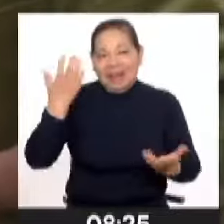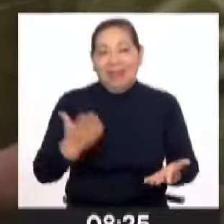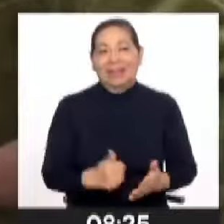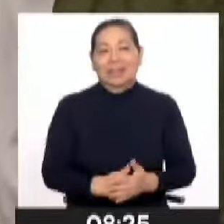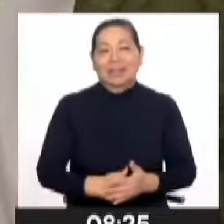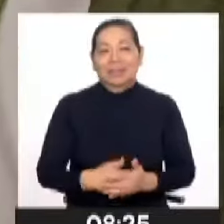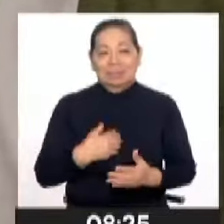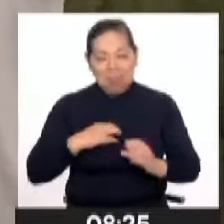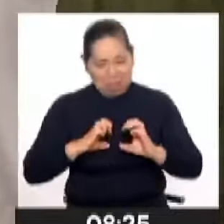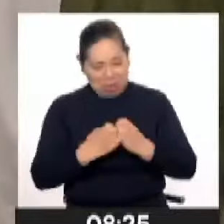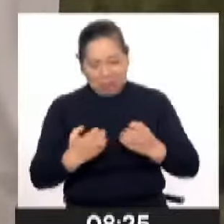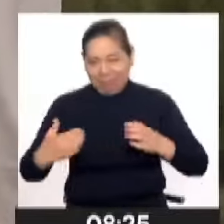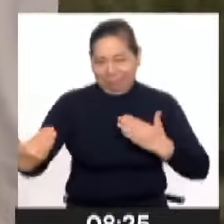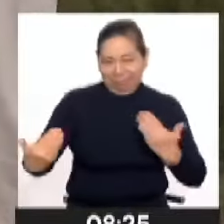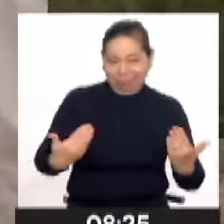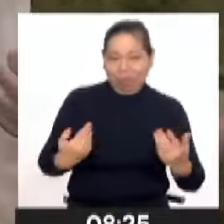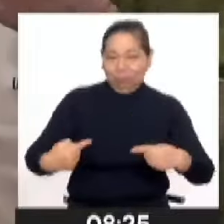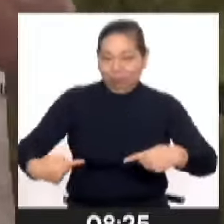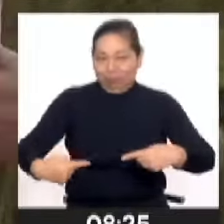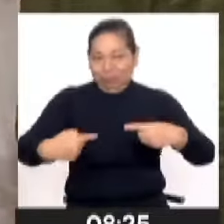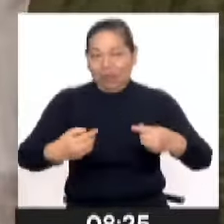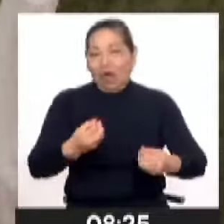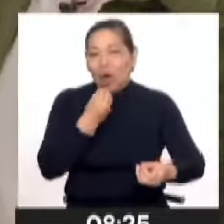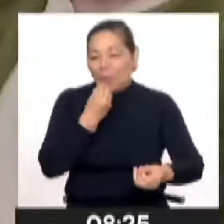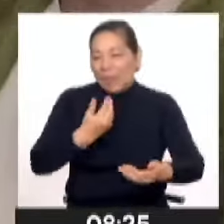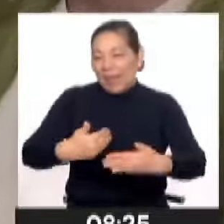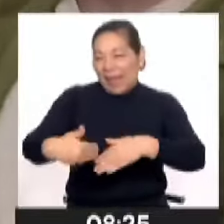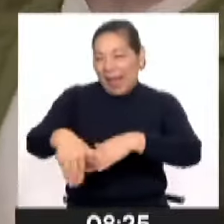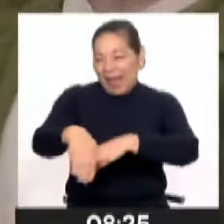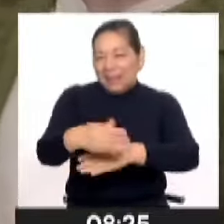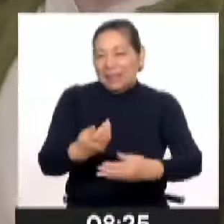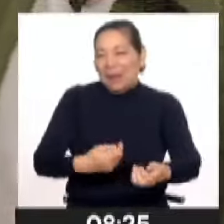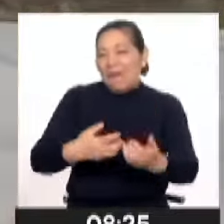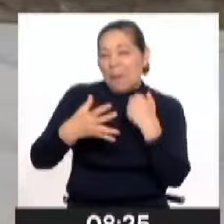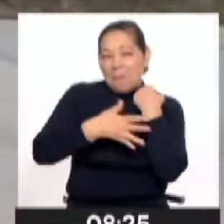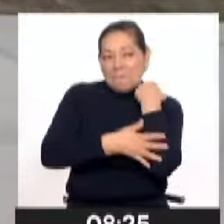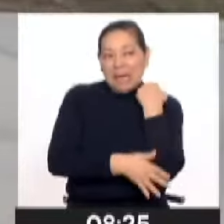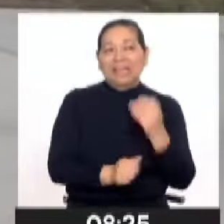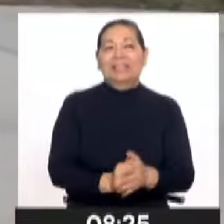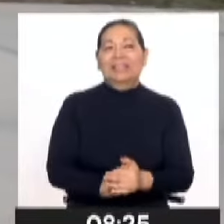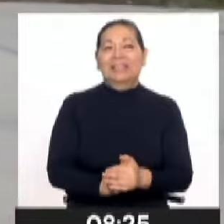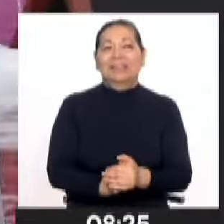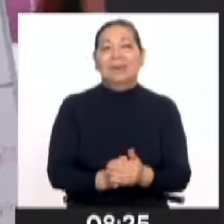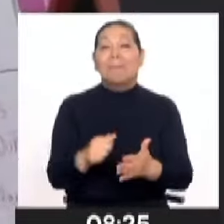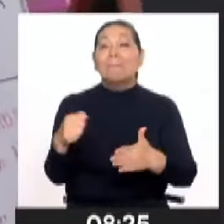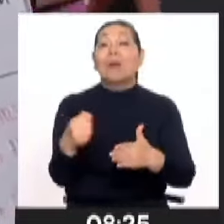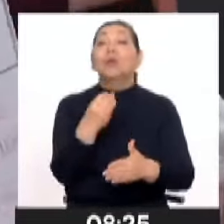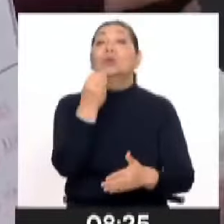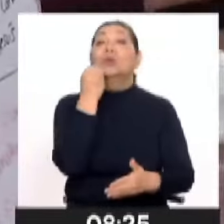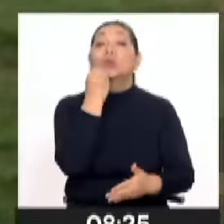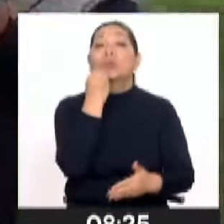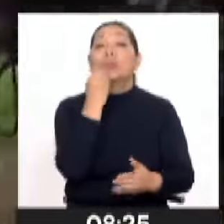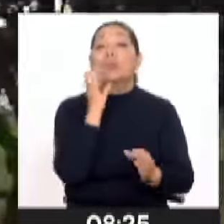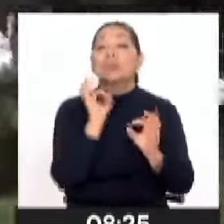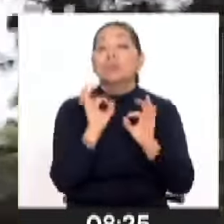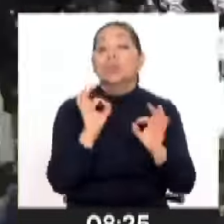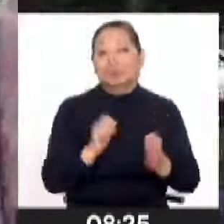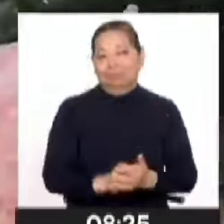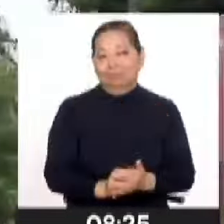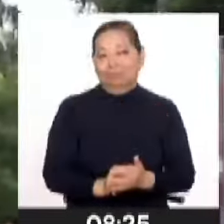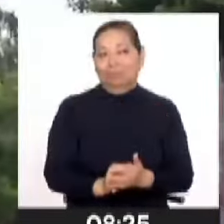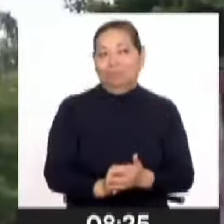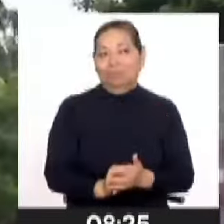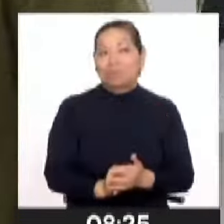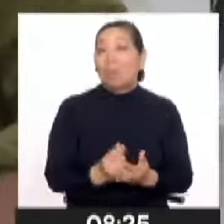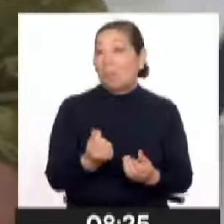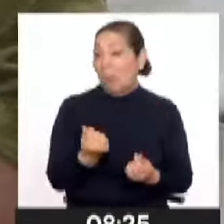equipo tiene que ganar. Es que acá hay una sana competencia de comedores populares. Por supuesto. Aquí gana el comedor que prepara más rico, nutritivo y sobre todo con